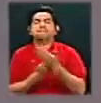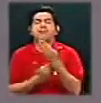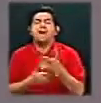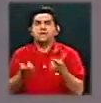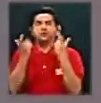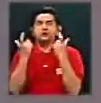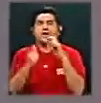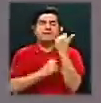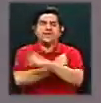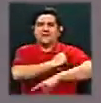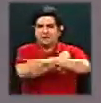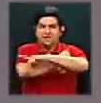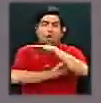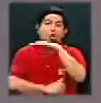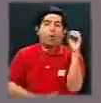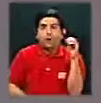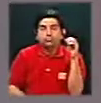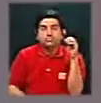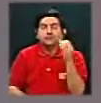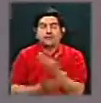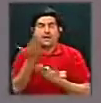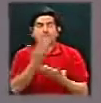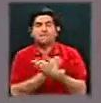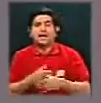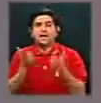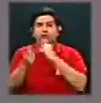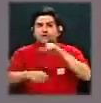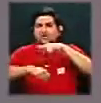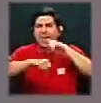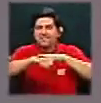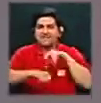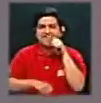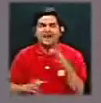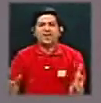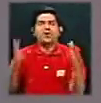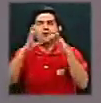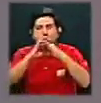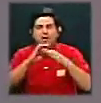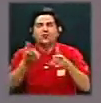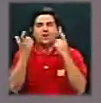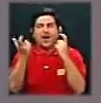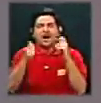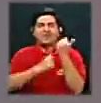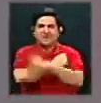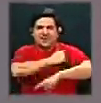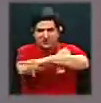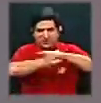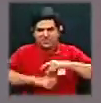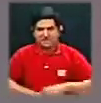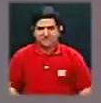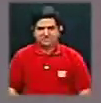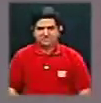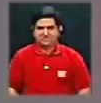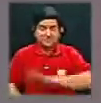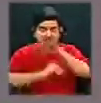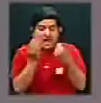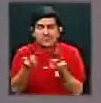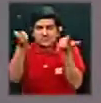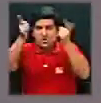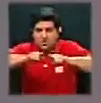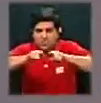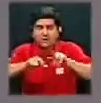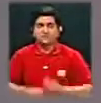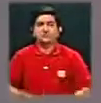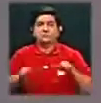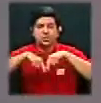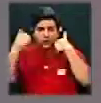capital extranjero o por lo menos en manos de capital nacional que está asociado a capital extranjero. Y en todos los casos son